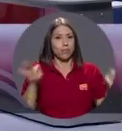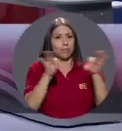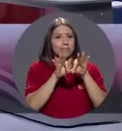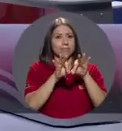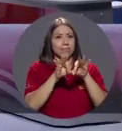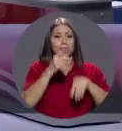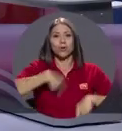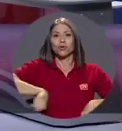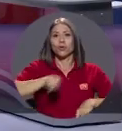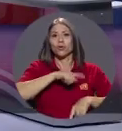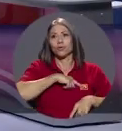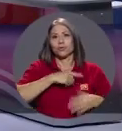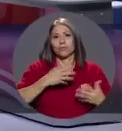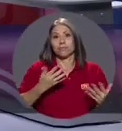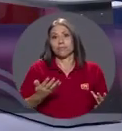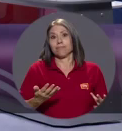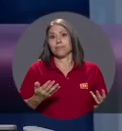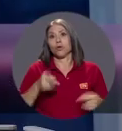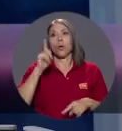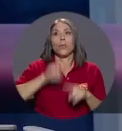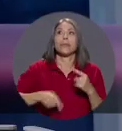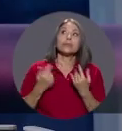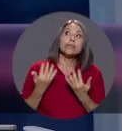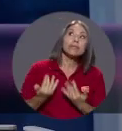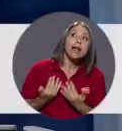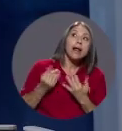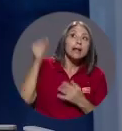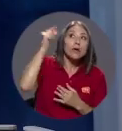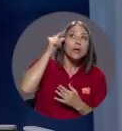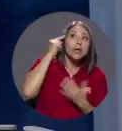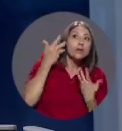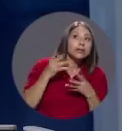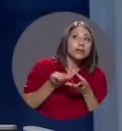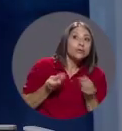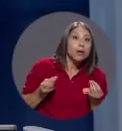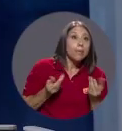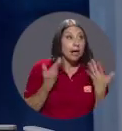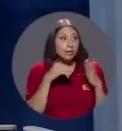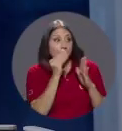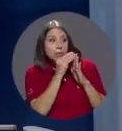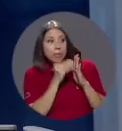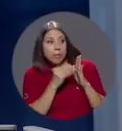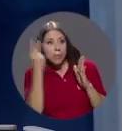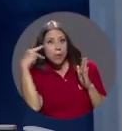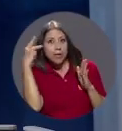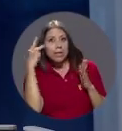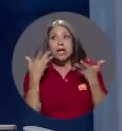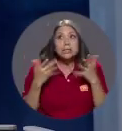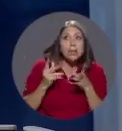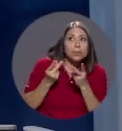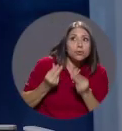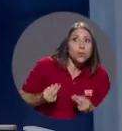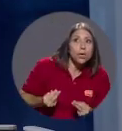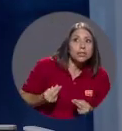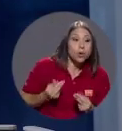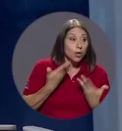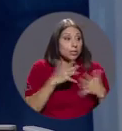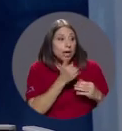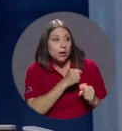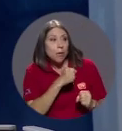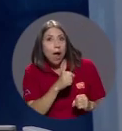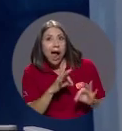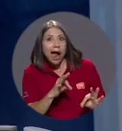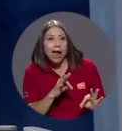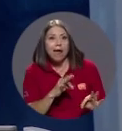fundamental, porque no podemos esperar nada más, ¿verdad? Que el gobierno de la República resuelva, que haya políticas, que haya presupuesto, que el